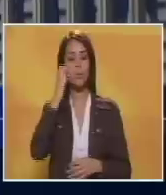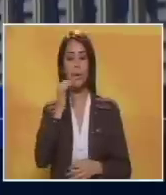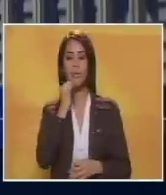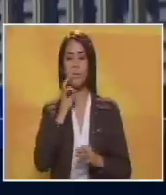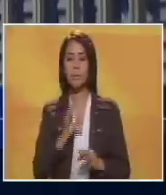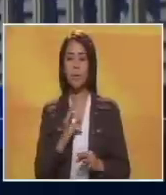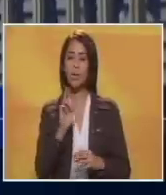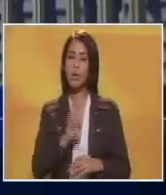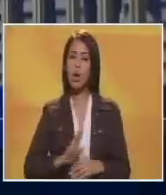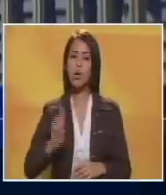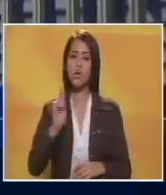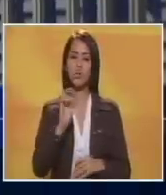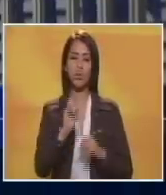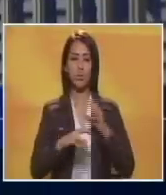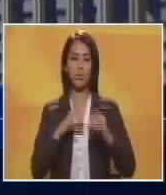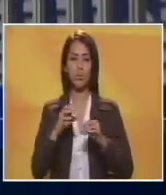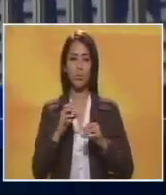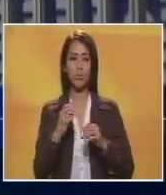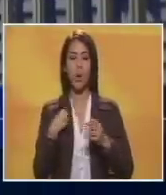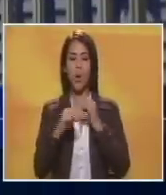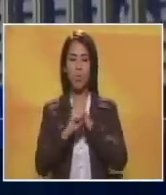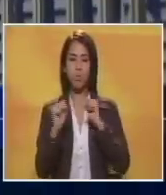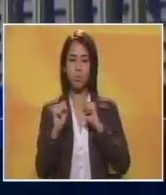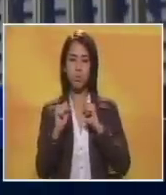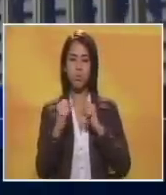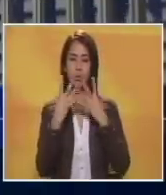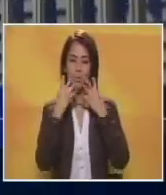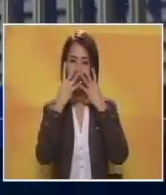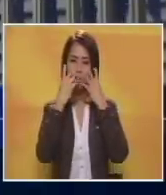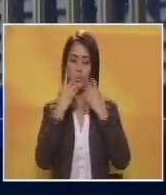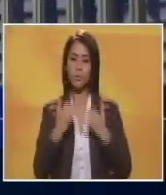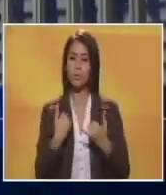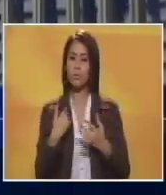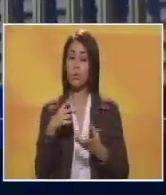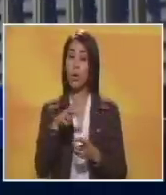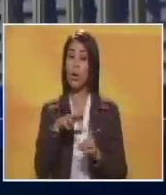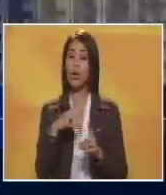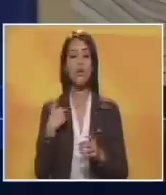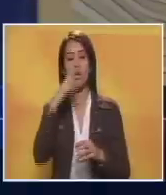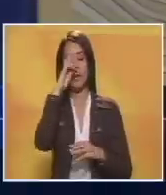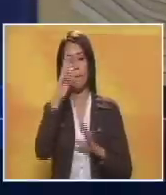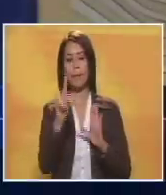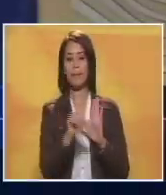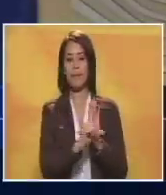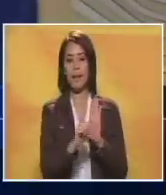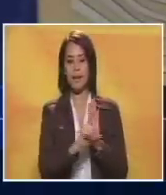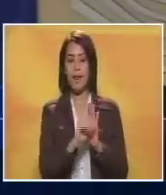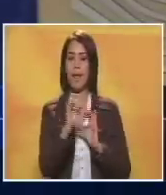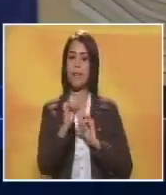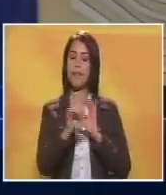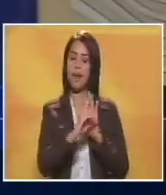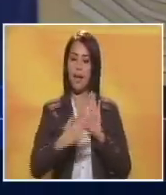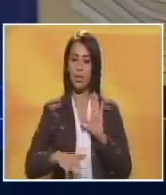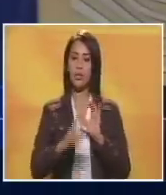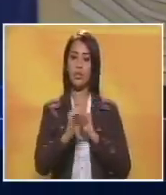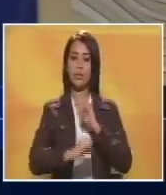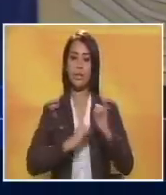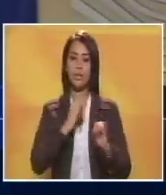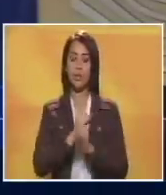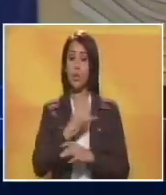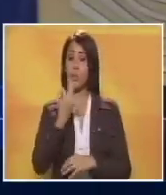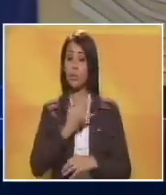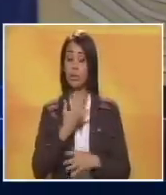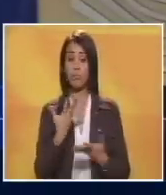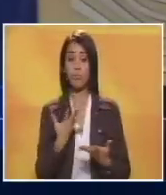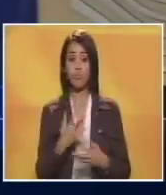recalcaron que el uso de armas químicas es inaceptable y constituye una violación del derecho internacional, por lo que aseguraron no